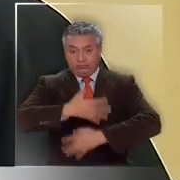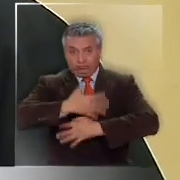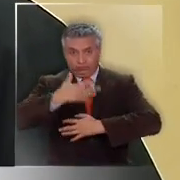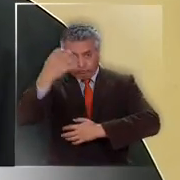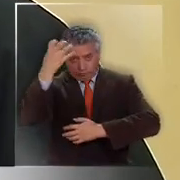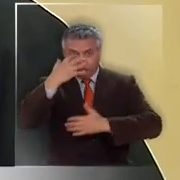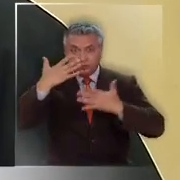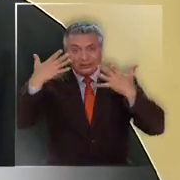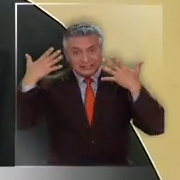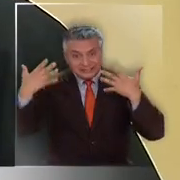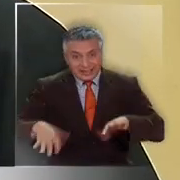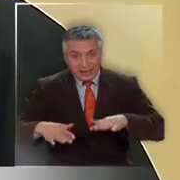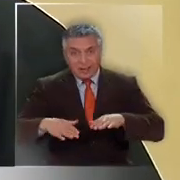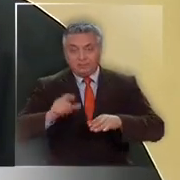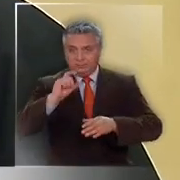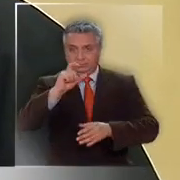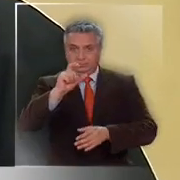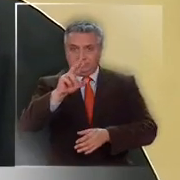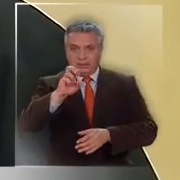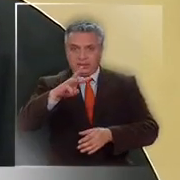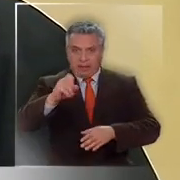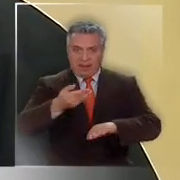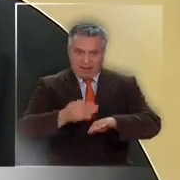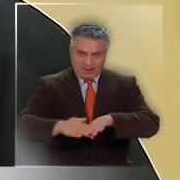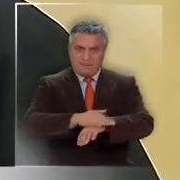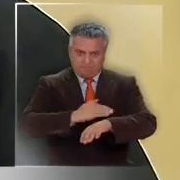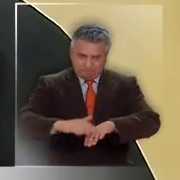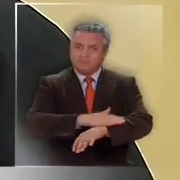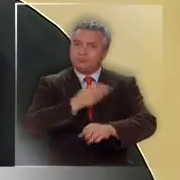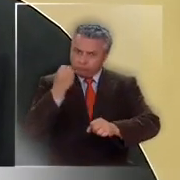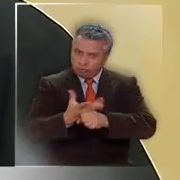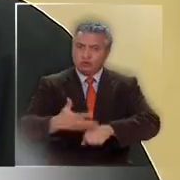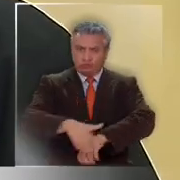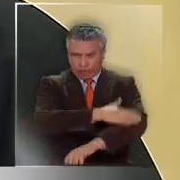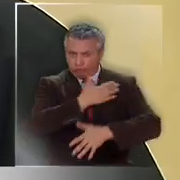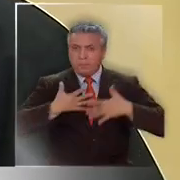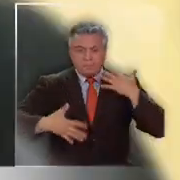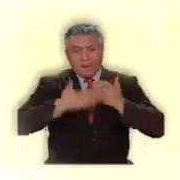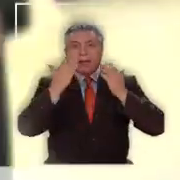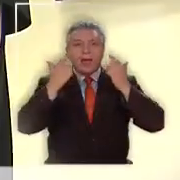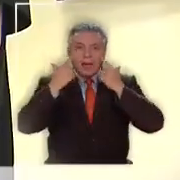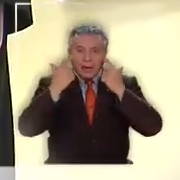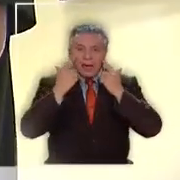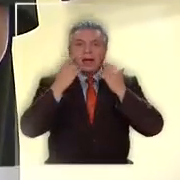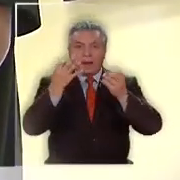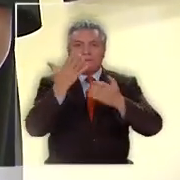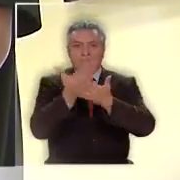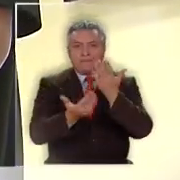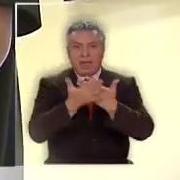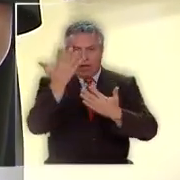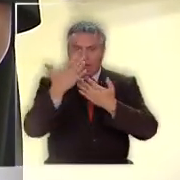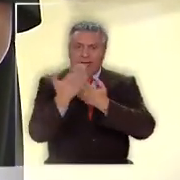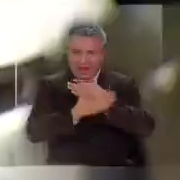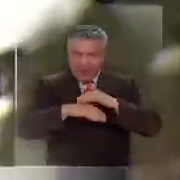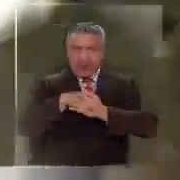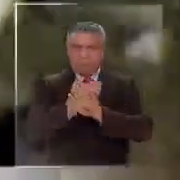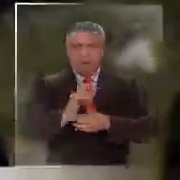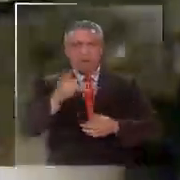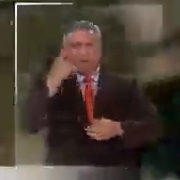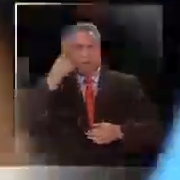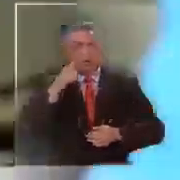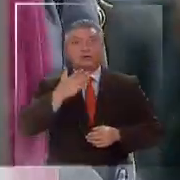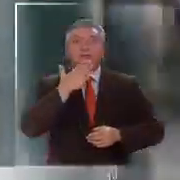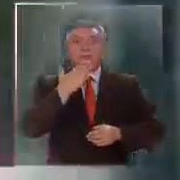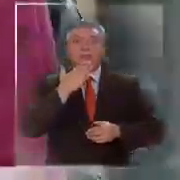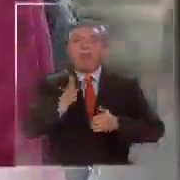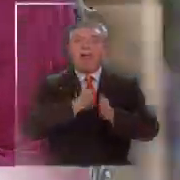ducha, se lubrique y se ponga bastante crema en el cuerpo y sobre todo en la cara y en las manos. Cremas, pero también jabón